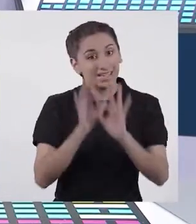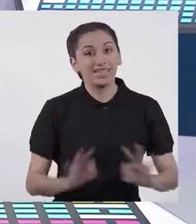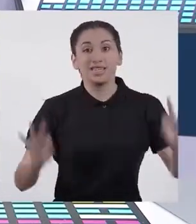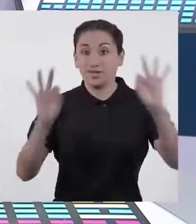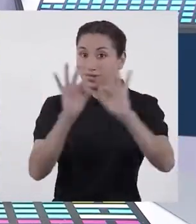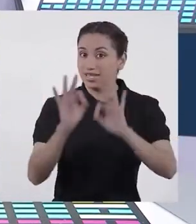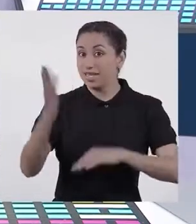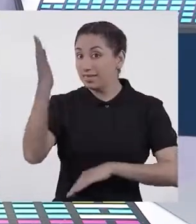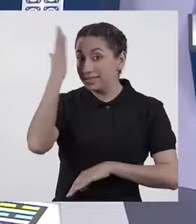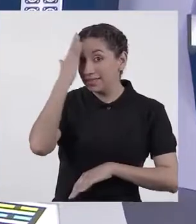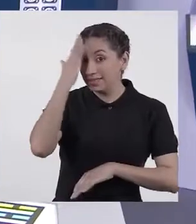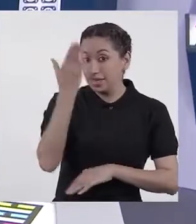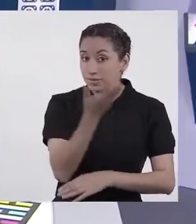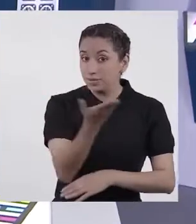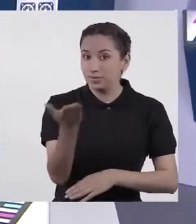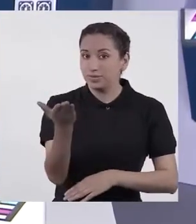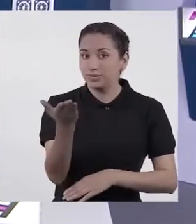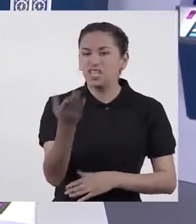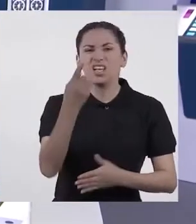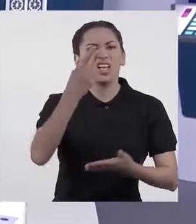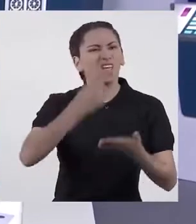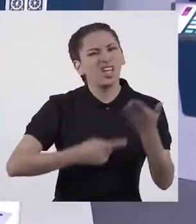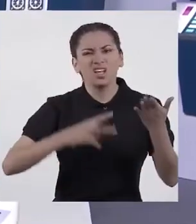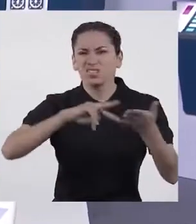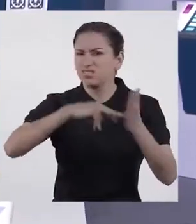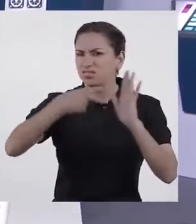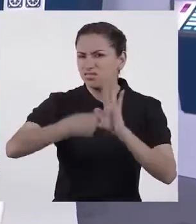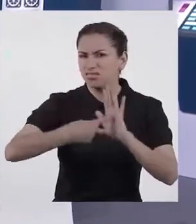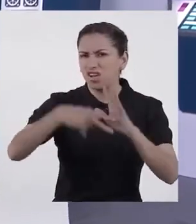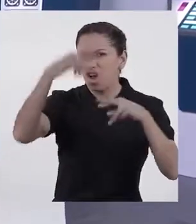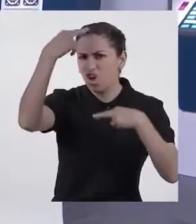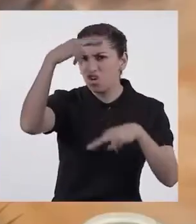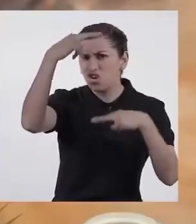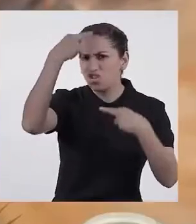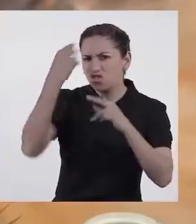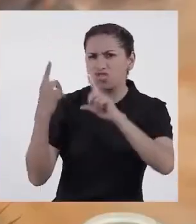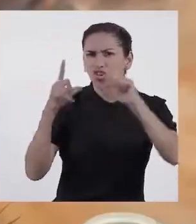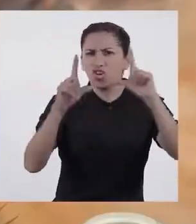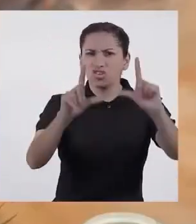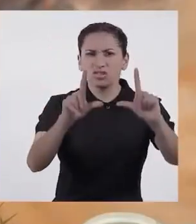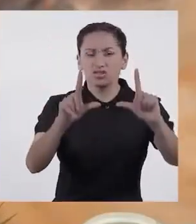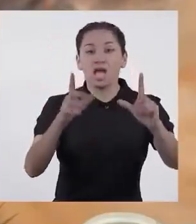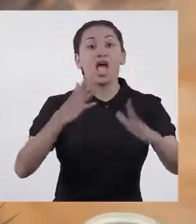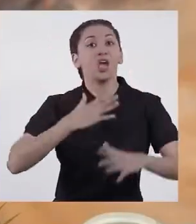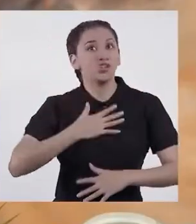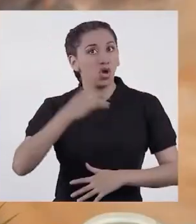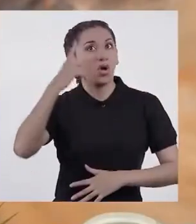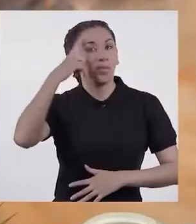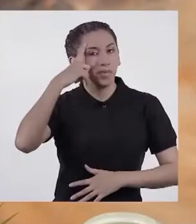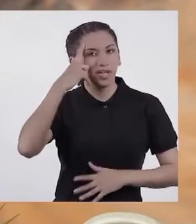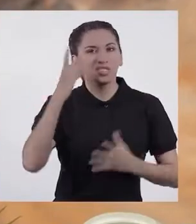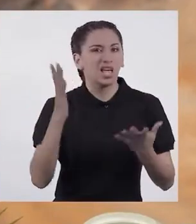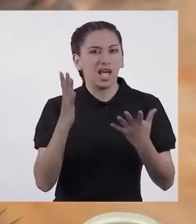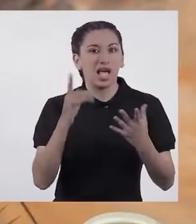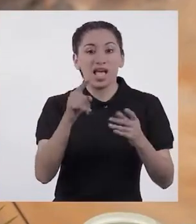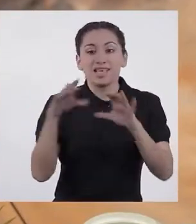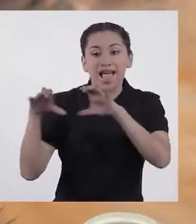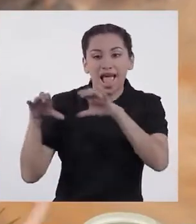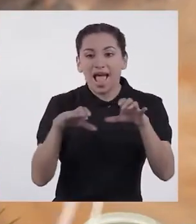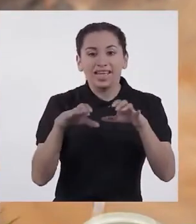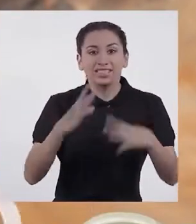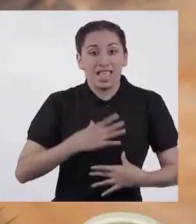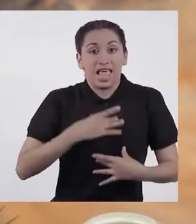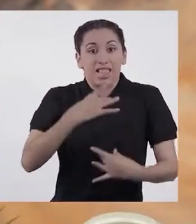que sepamos: ¿qué es una noticia? Yo creo que son hechos de interés